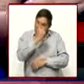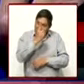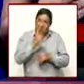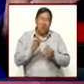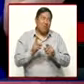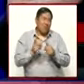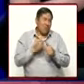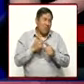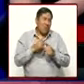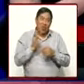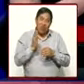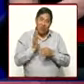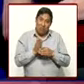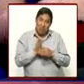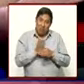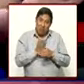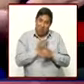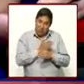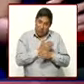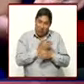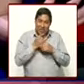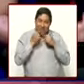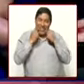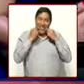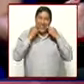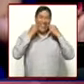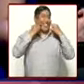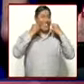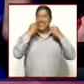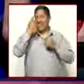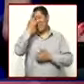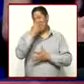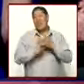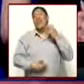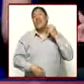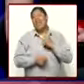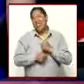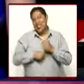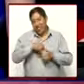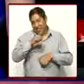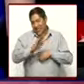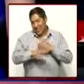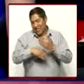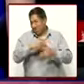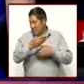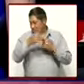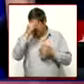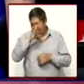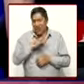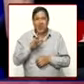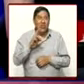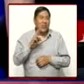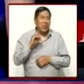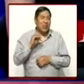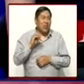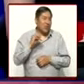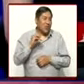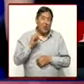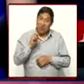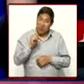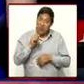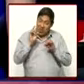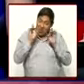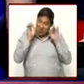se está viendo la recuperación que usted ya la ha visto, la así sonrisa, es la seguridad, la confianza ya al caminar del señor Román. Realmente